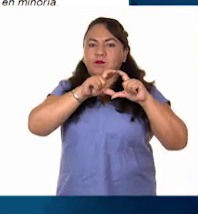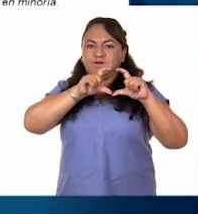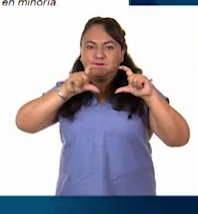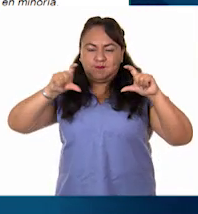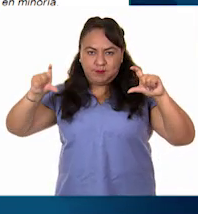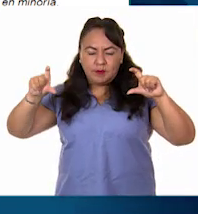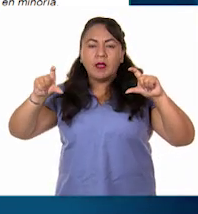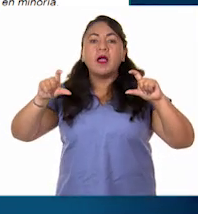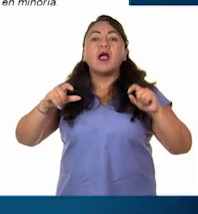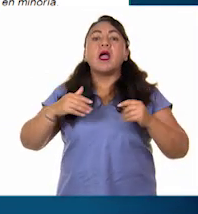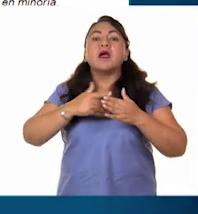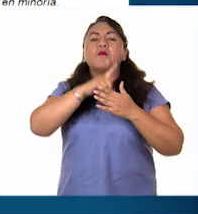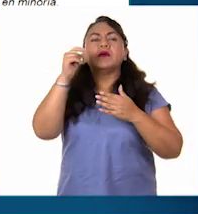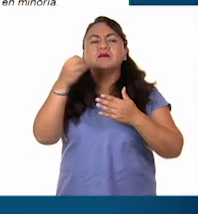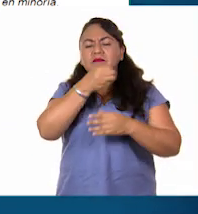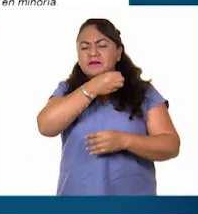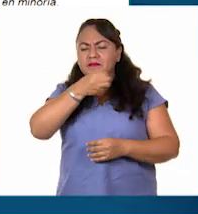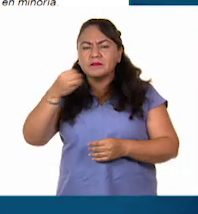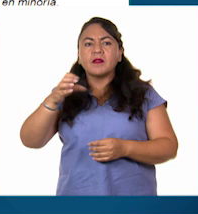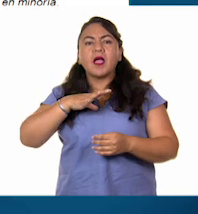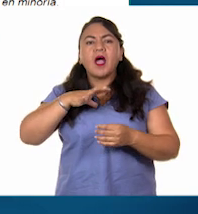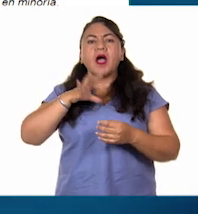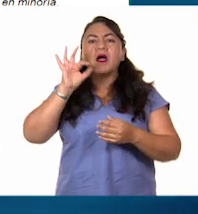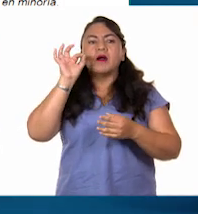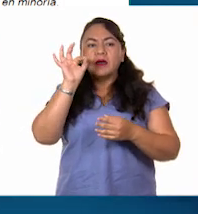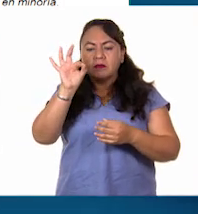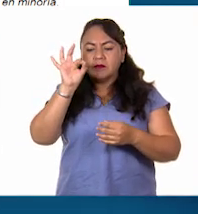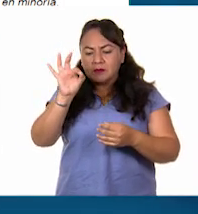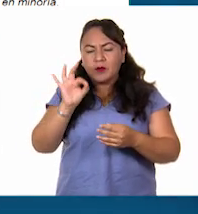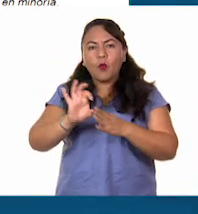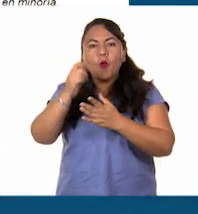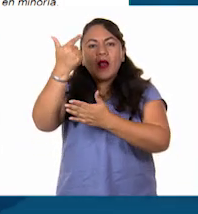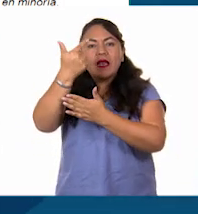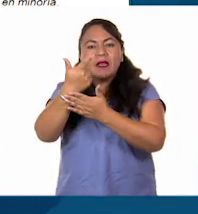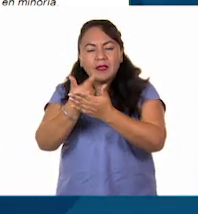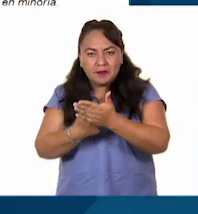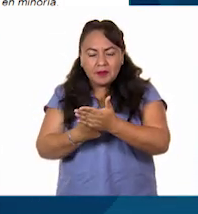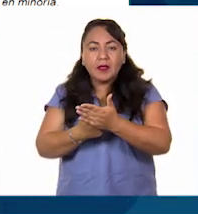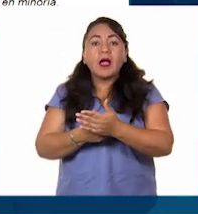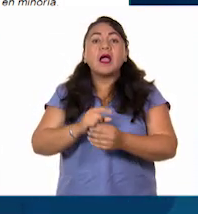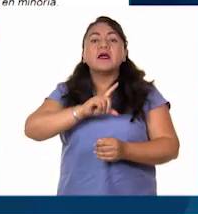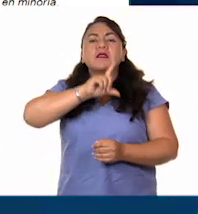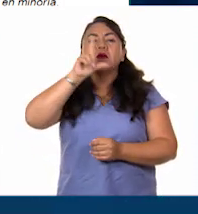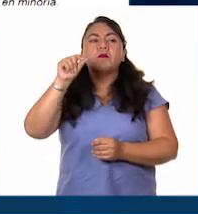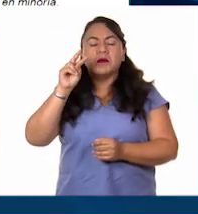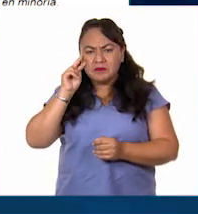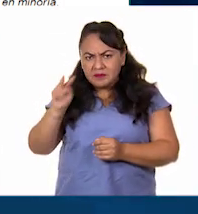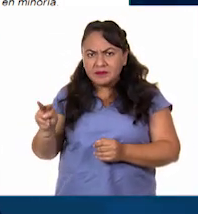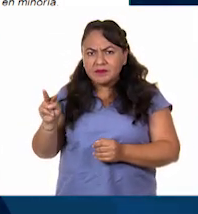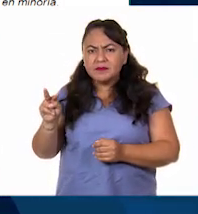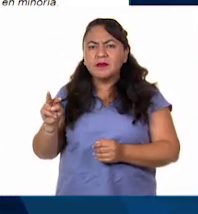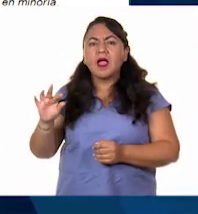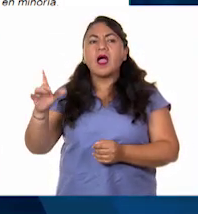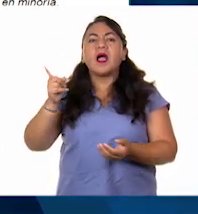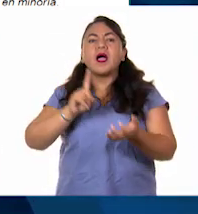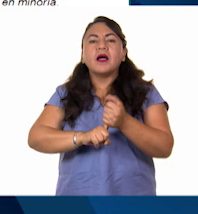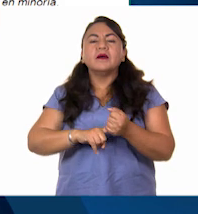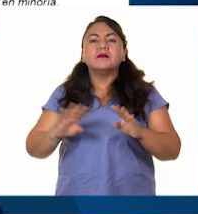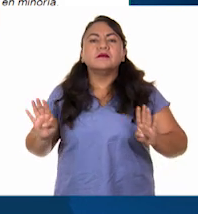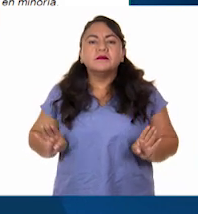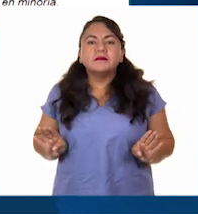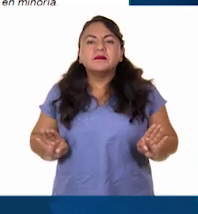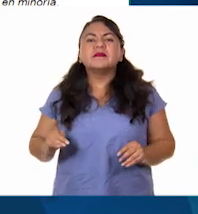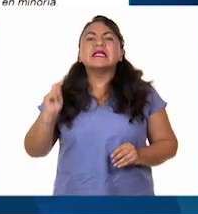este le sigue una oración que presenta un listado de indicadores. Después, aparecen elementos referentes a los aspectos